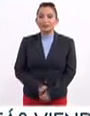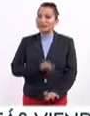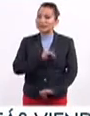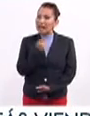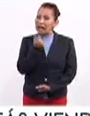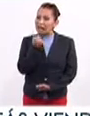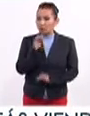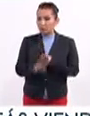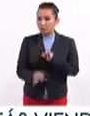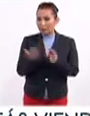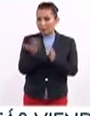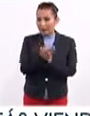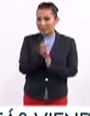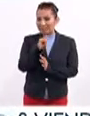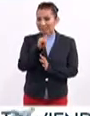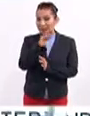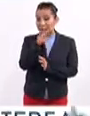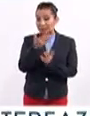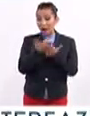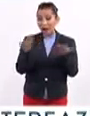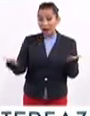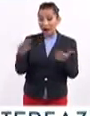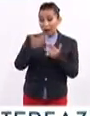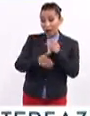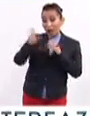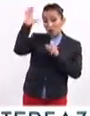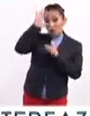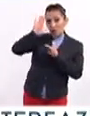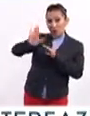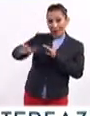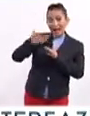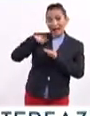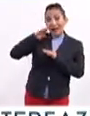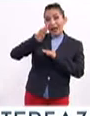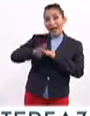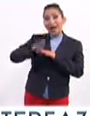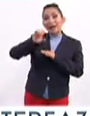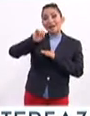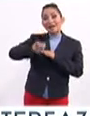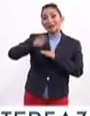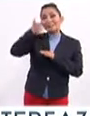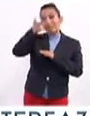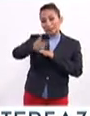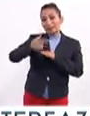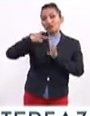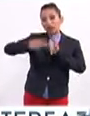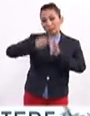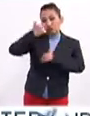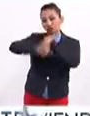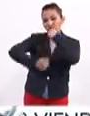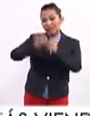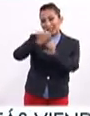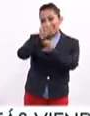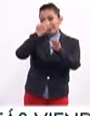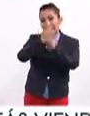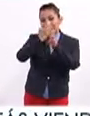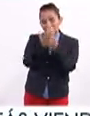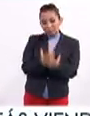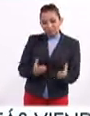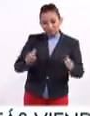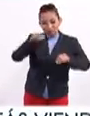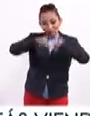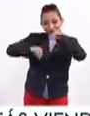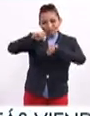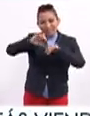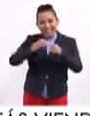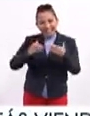Llegamos a la última parte de Interfaz y esta vez cerramos con la cultura, y es que la 27ª edición del concurso estatal de cestería en